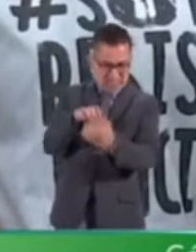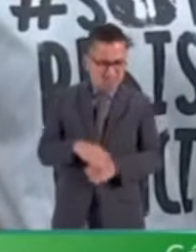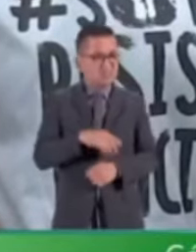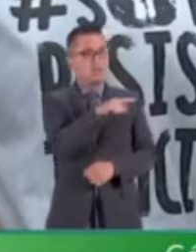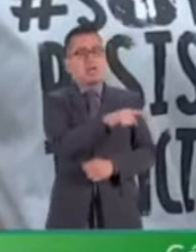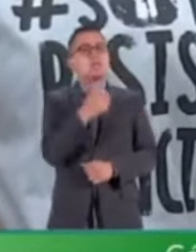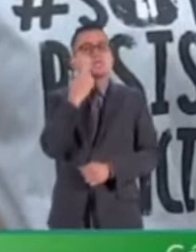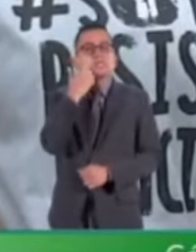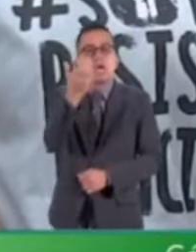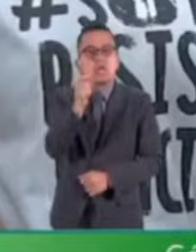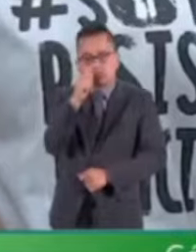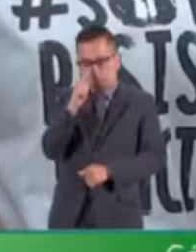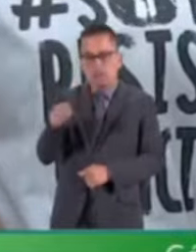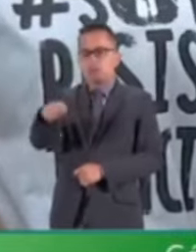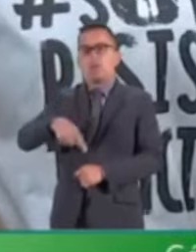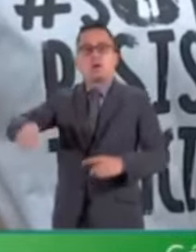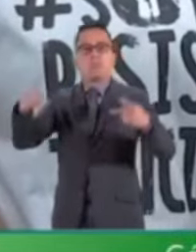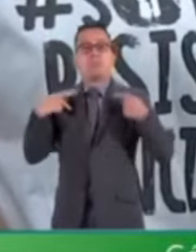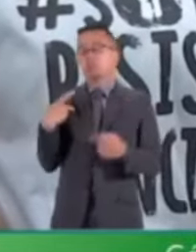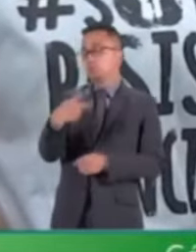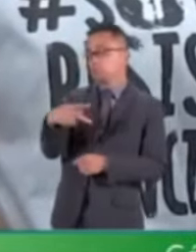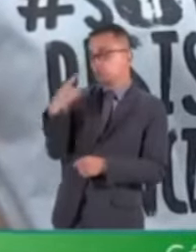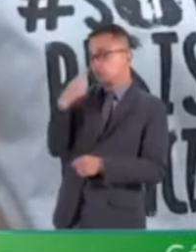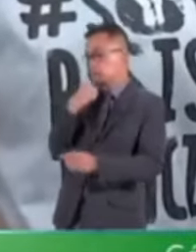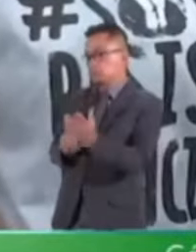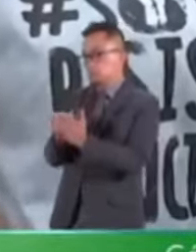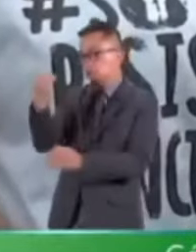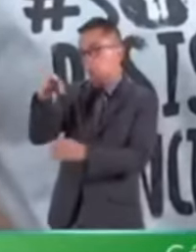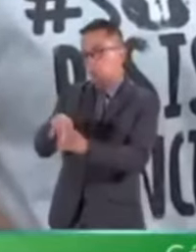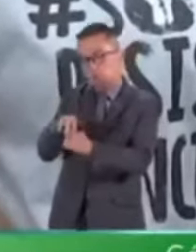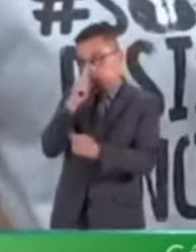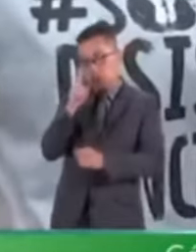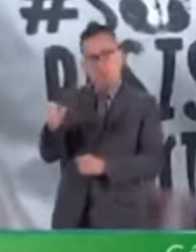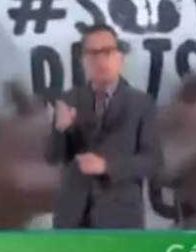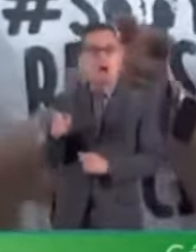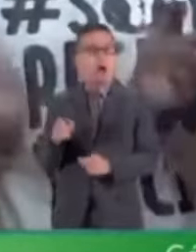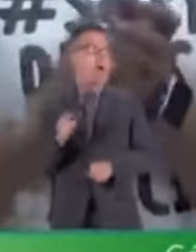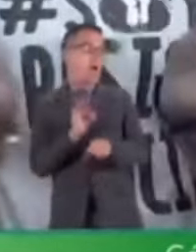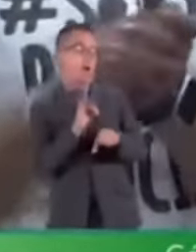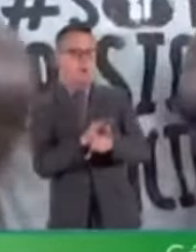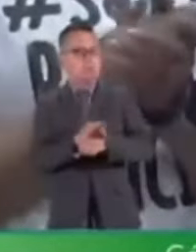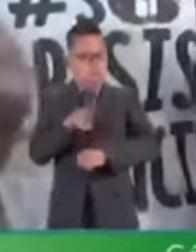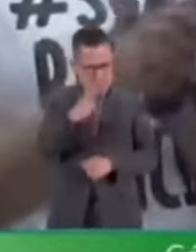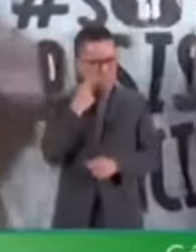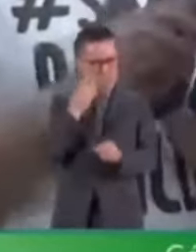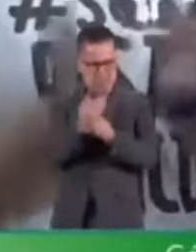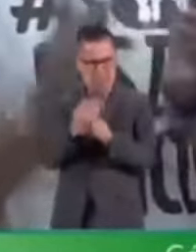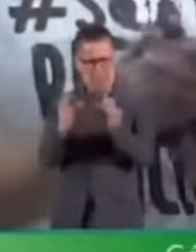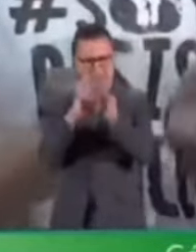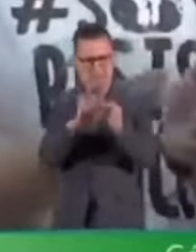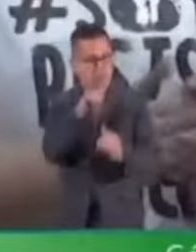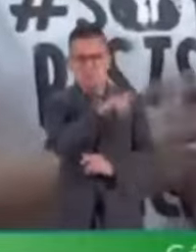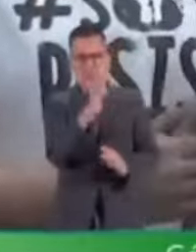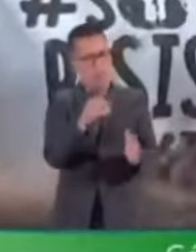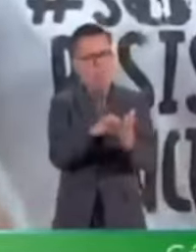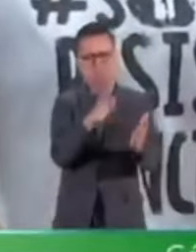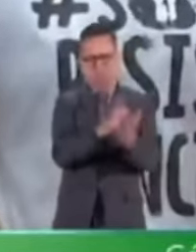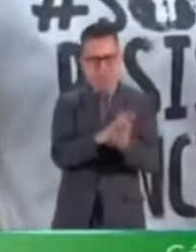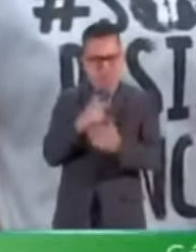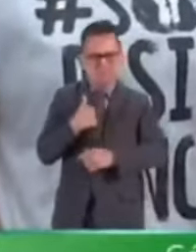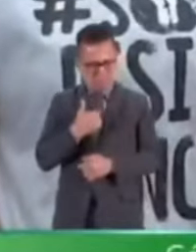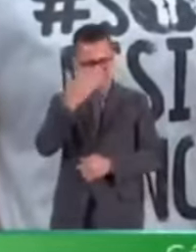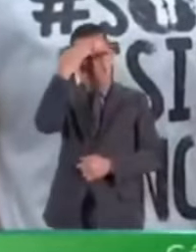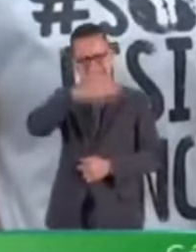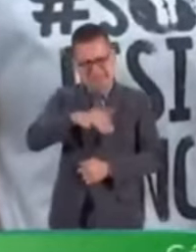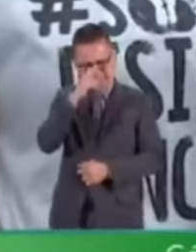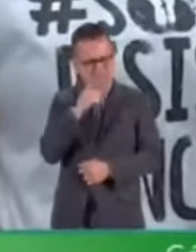legitimar con el voto ciudadano lo que ya tienen definido. Y les voy a comentar, porque sé perfectamente, diputados